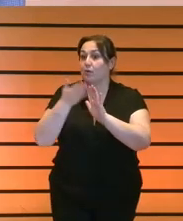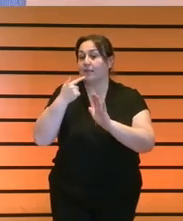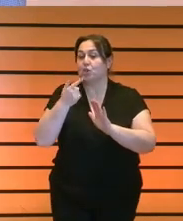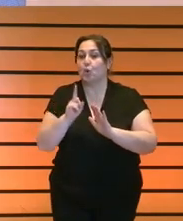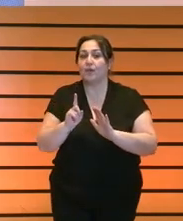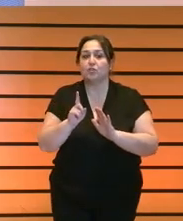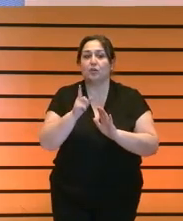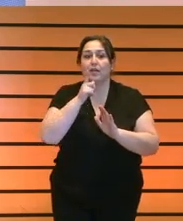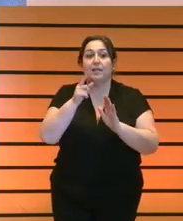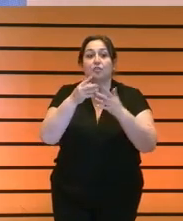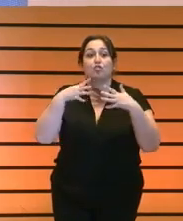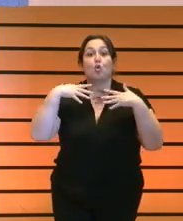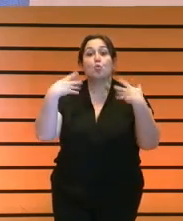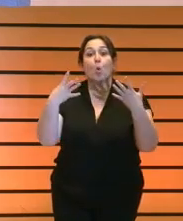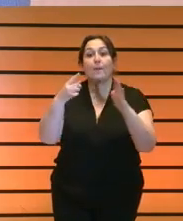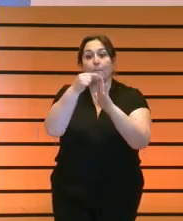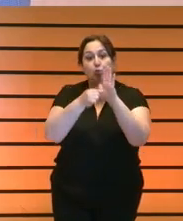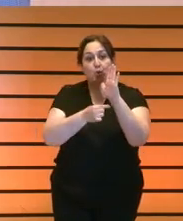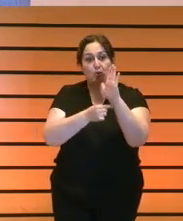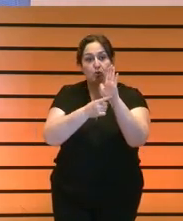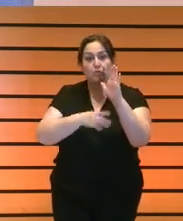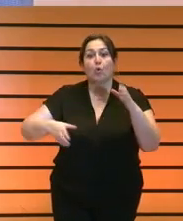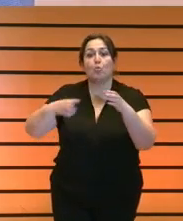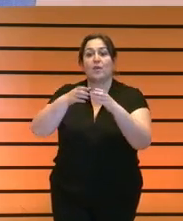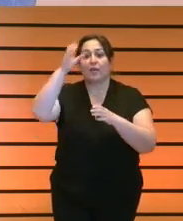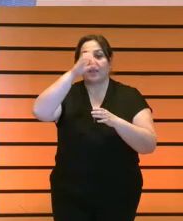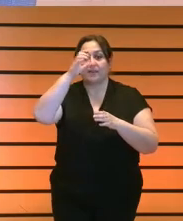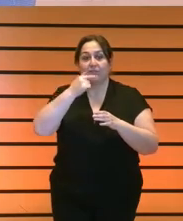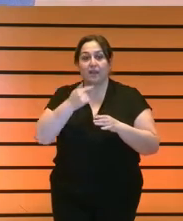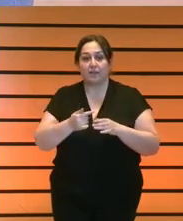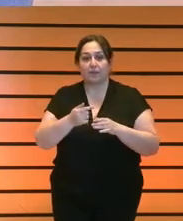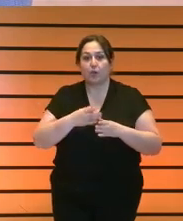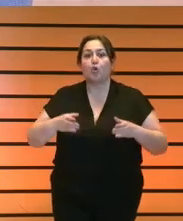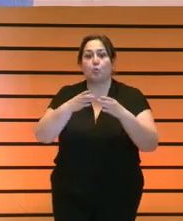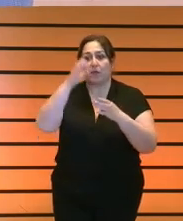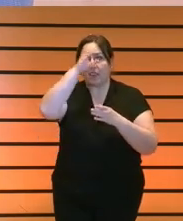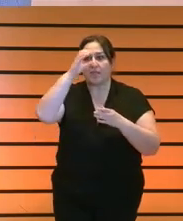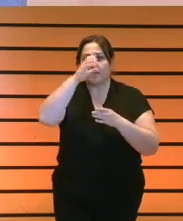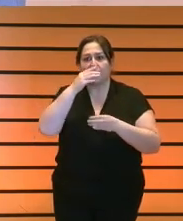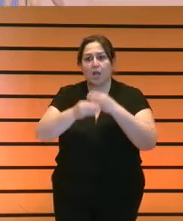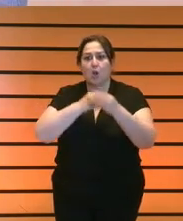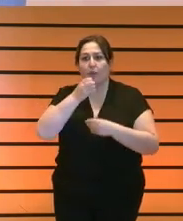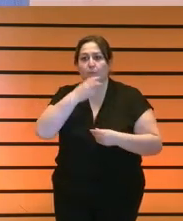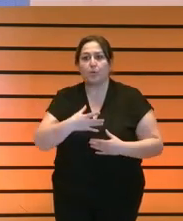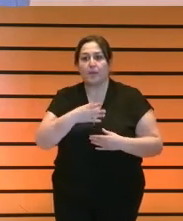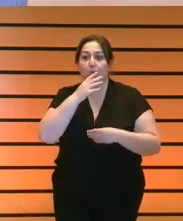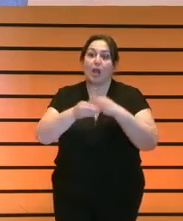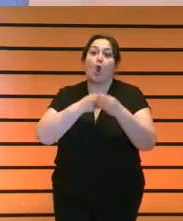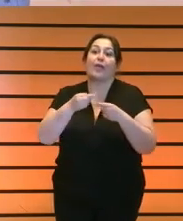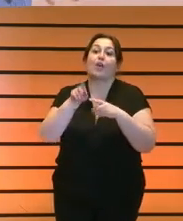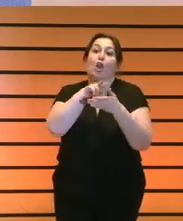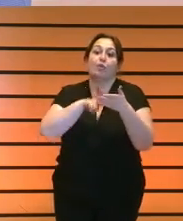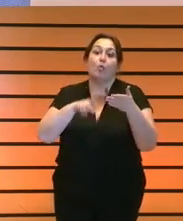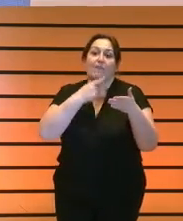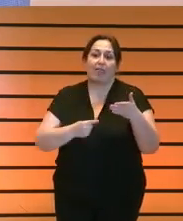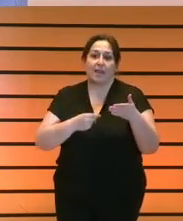antes, de esos 9 que plantea la comunidad científica lo ha hecho muy bien porque lo ha hecho con lectura fácil, para que lo entendamos